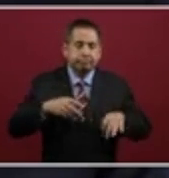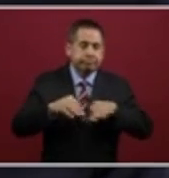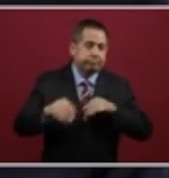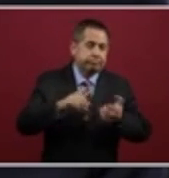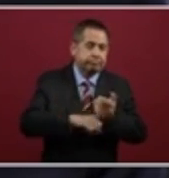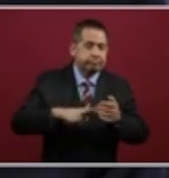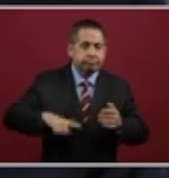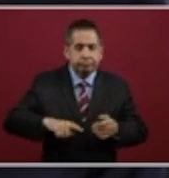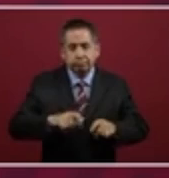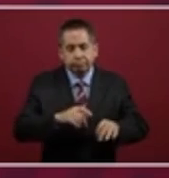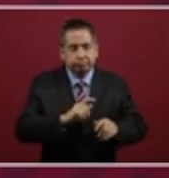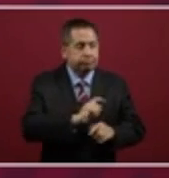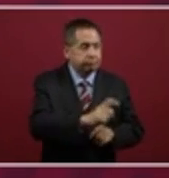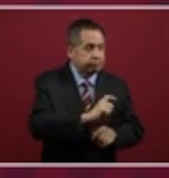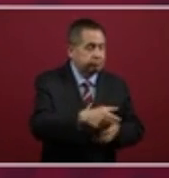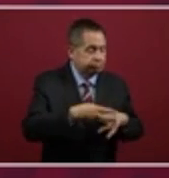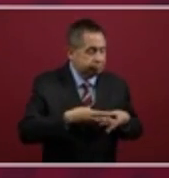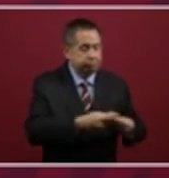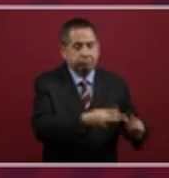operación del gobierno.